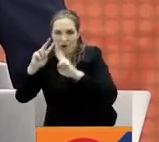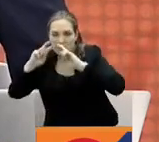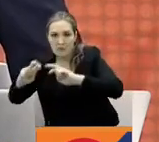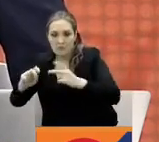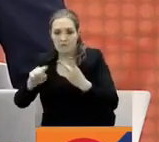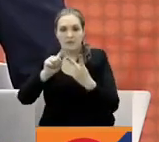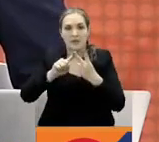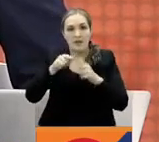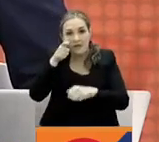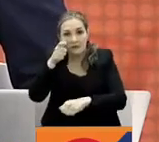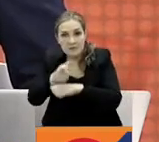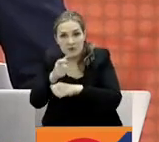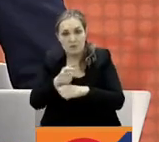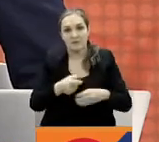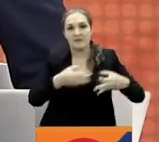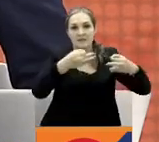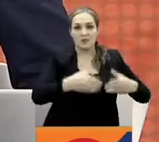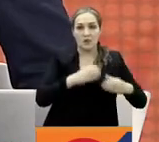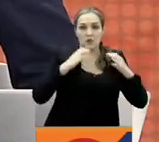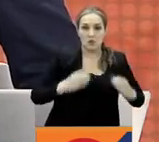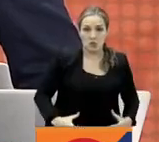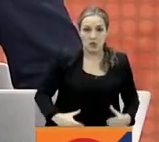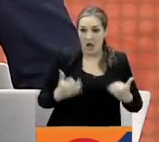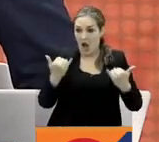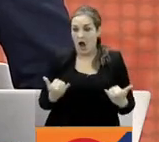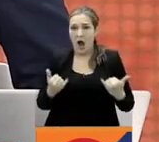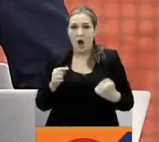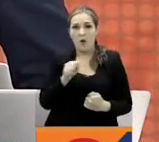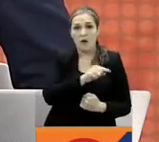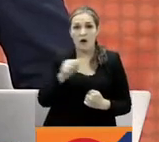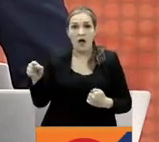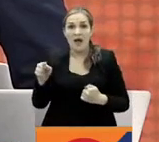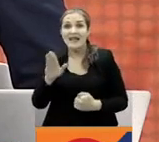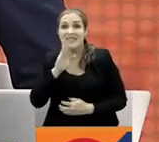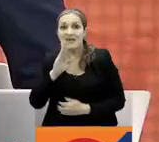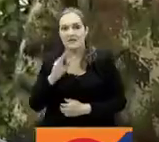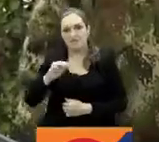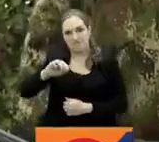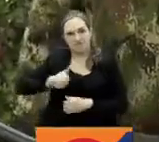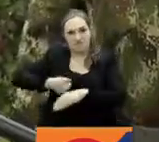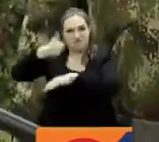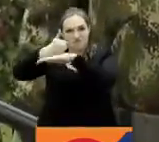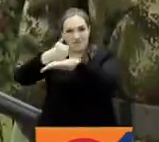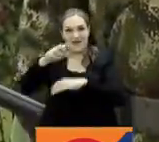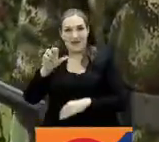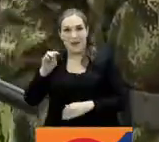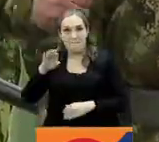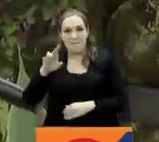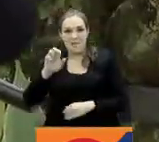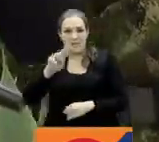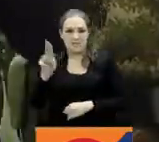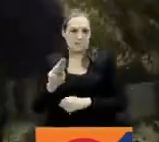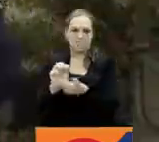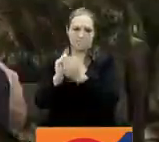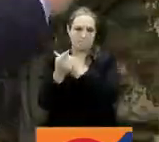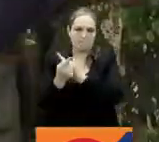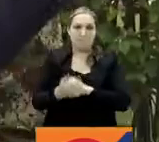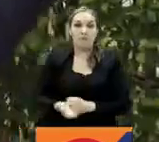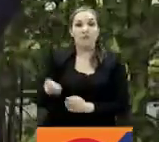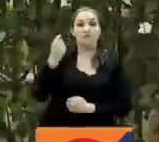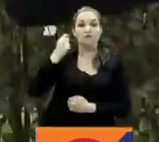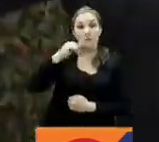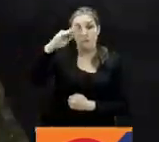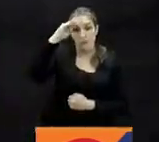ciudadana. De esta manera sale de la línea de mando el general Jorge Ramírez. En las últimas horas, la dirección de la Policía